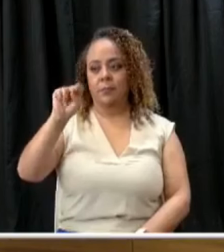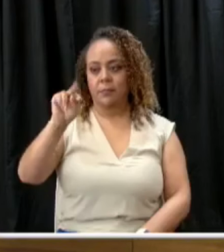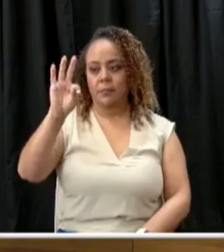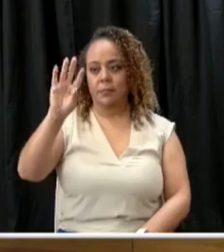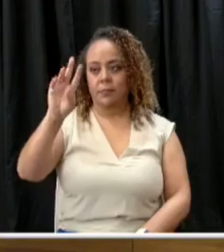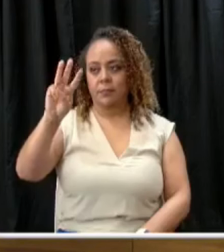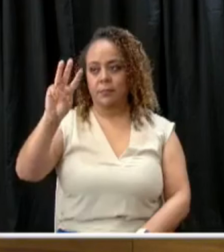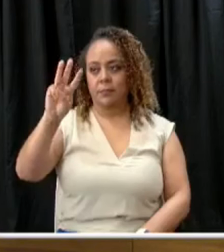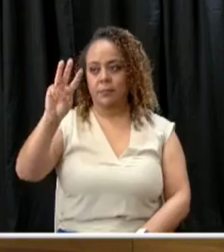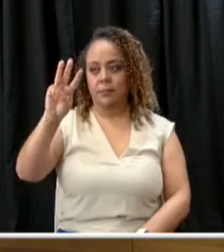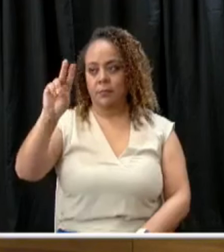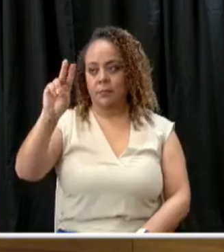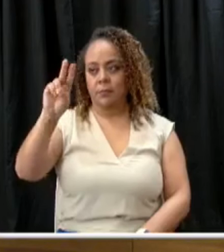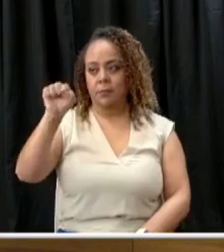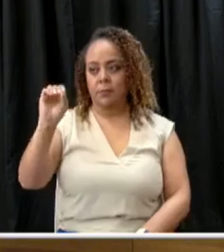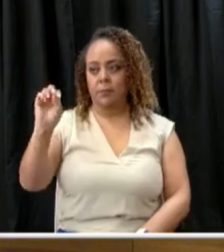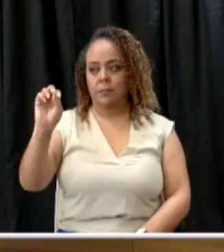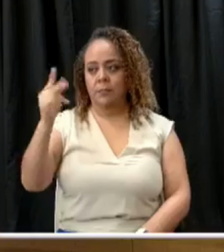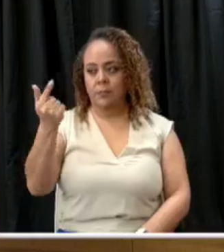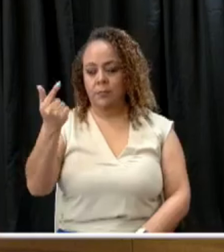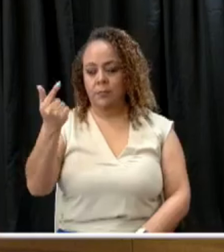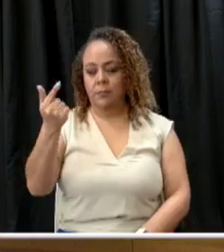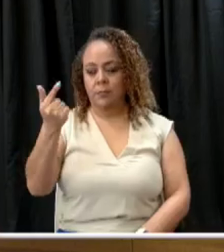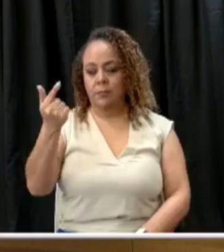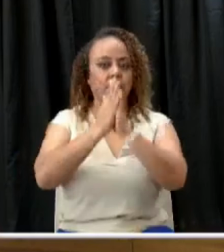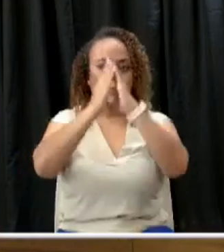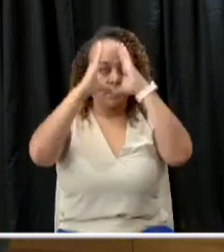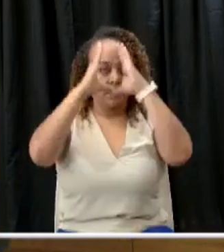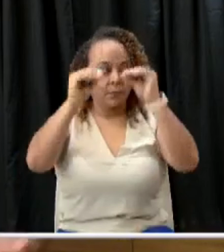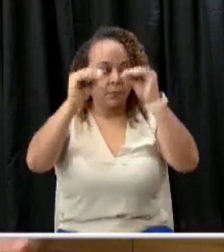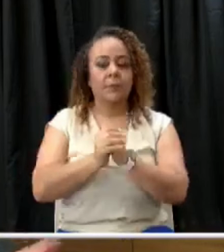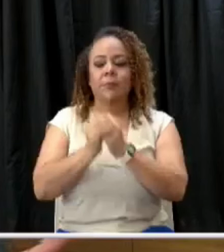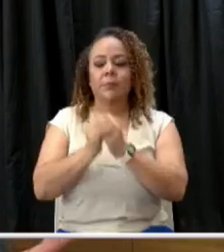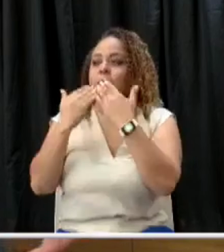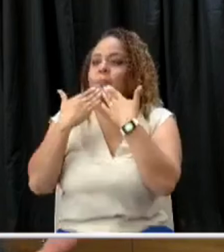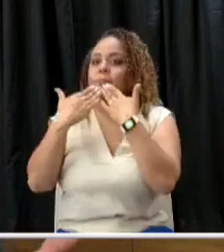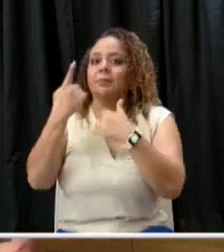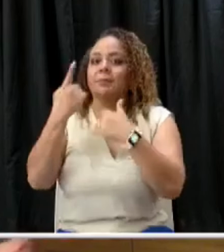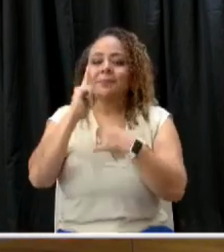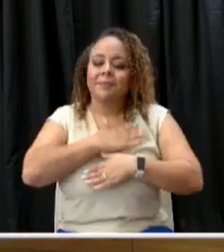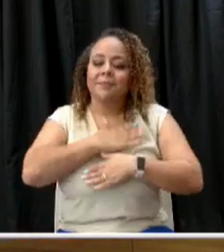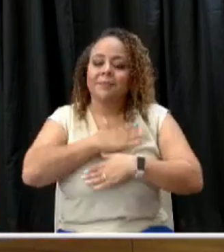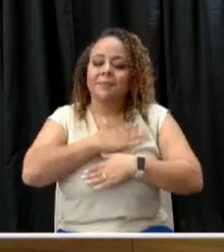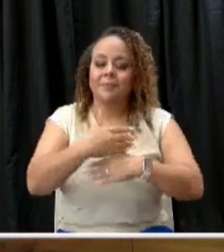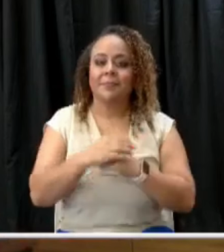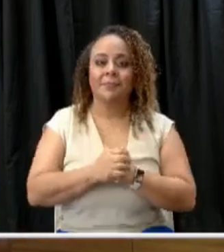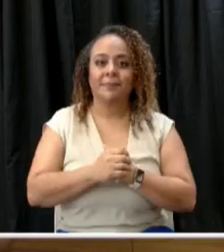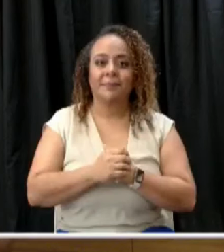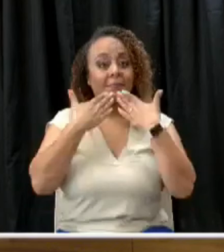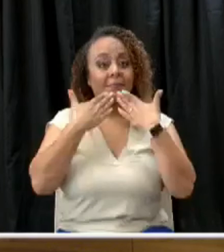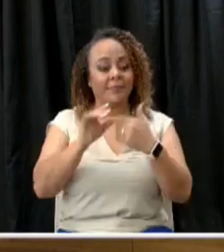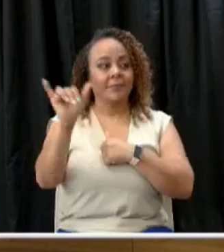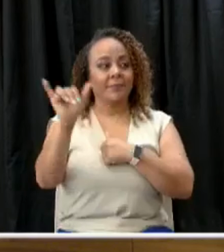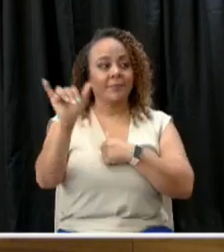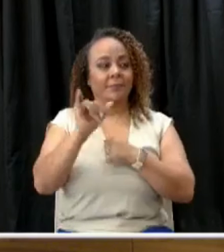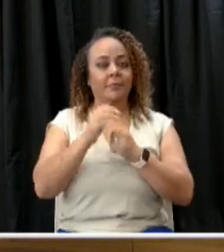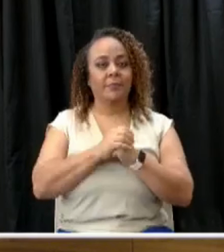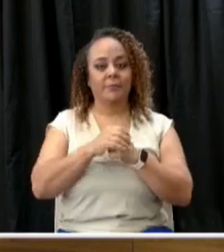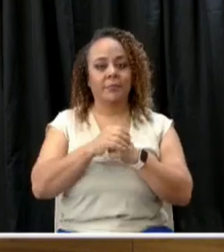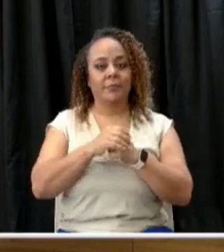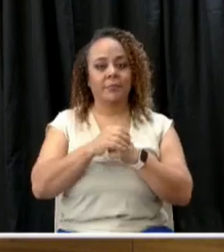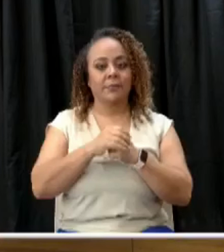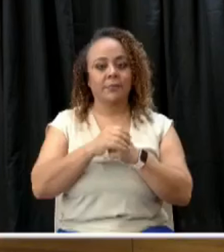esteban@laislanetwork.org. Ahí te pueden escribir, pueden solicitar información. Muchísimas gracias por la disposición. Agradecerle también a la